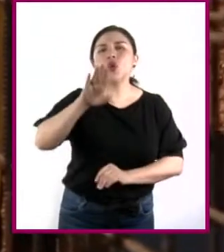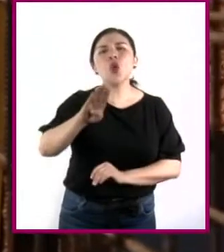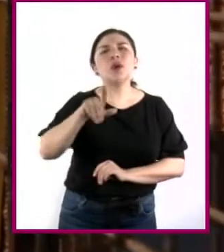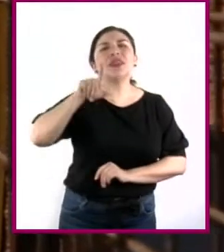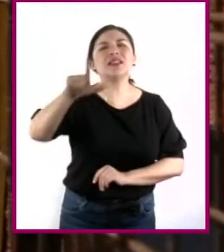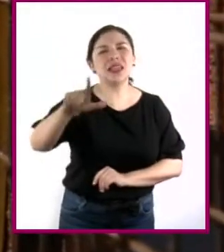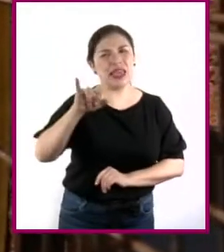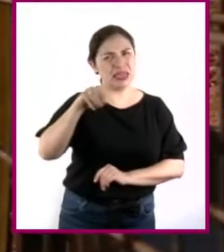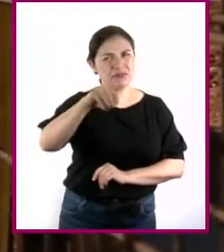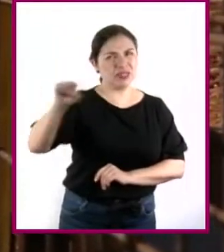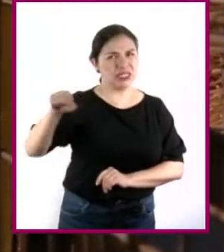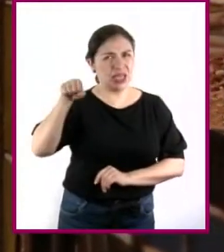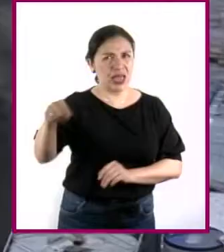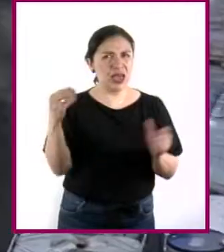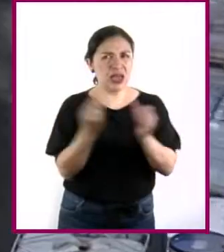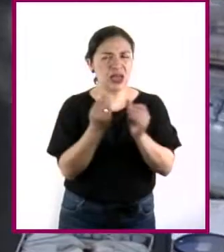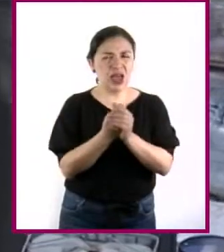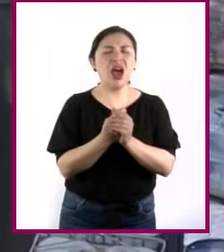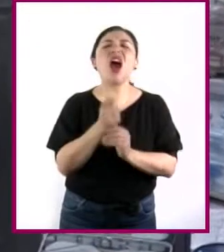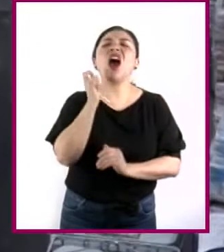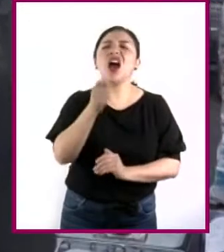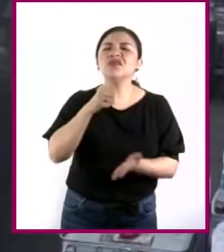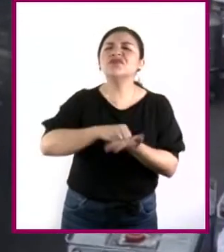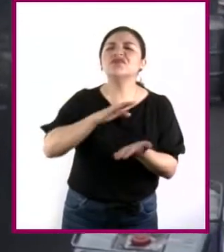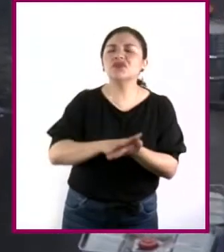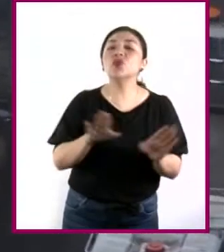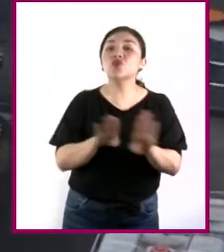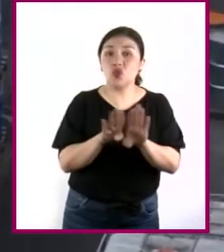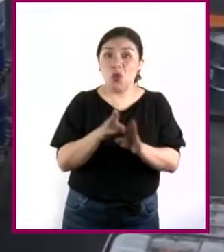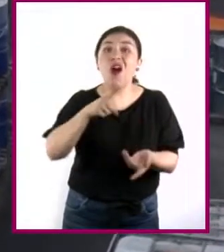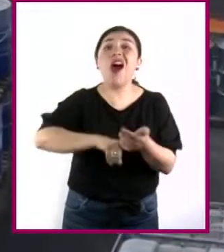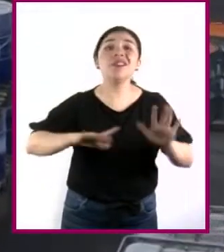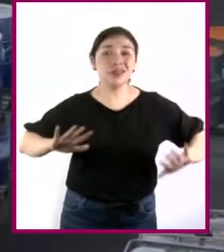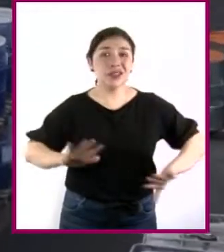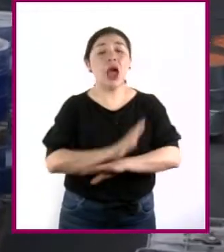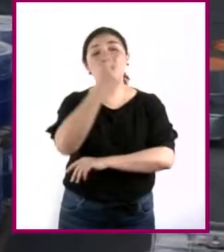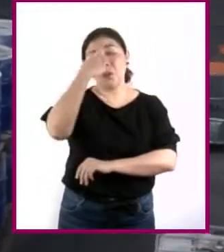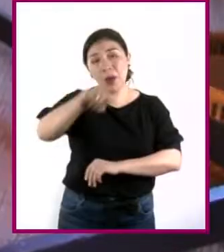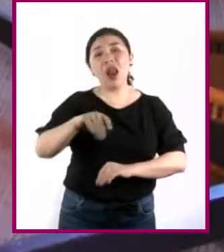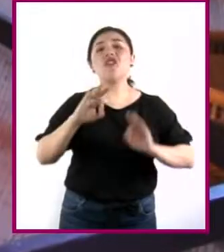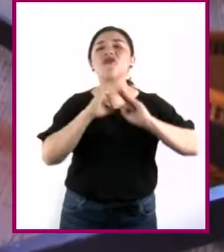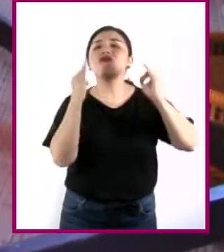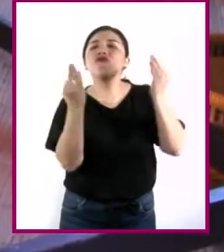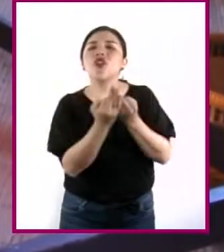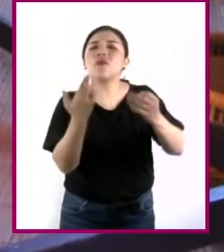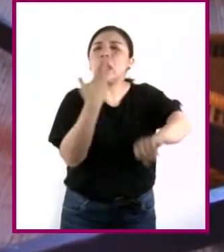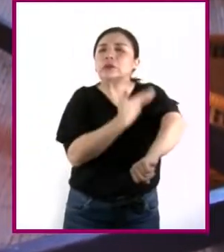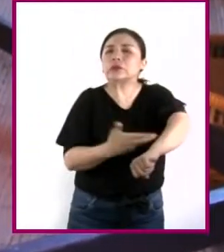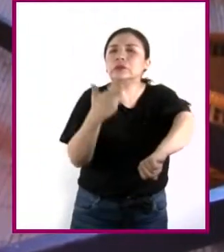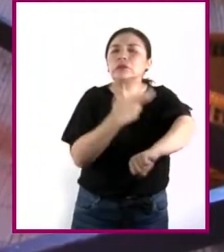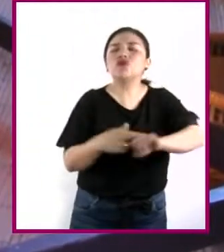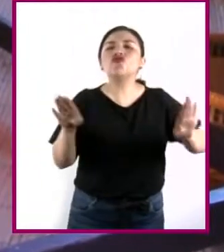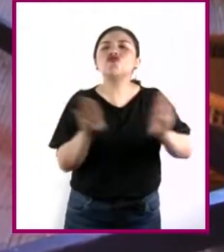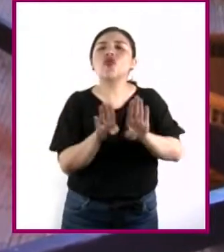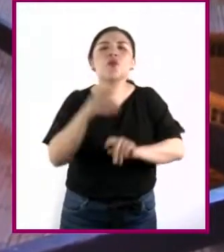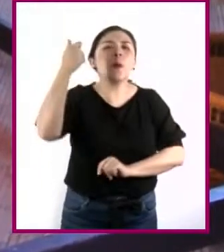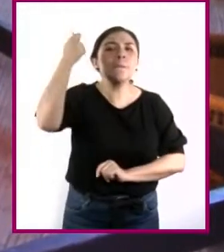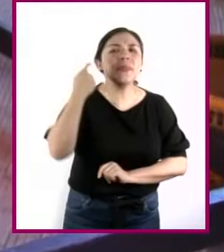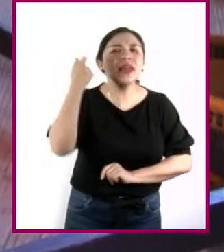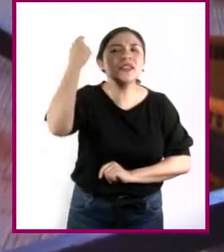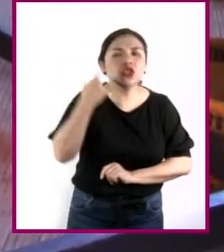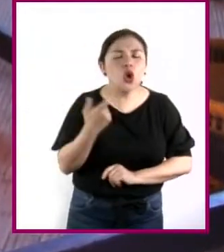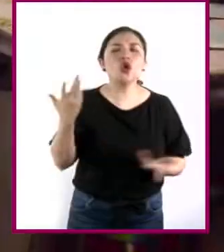97 del IMSS, que tiene que ver con este cambio en el régimen de las